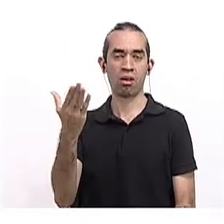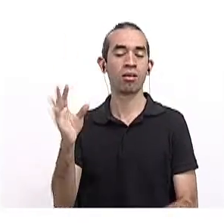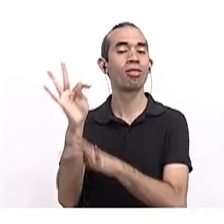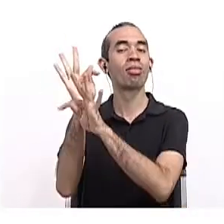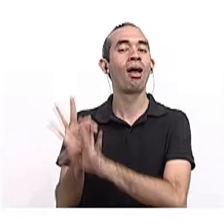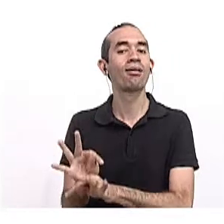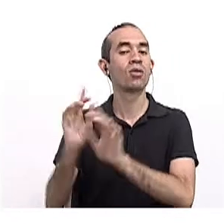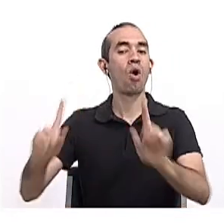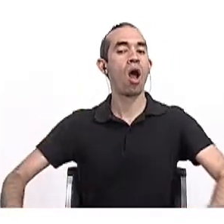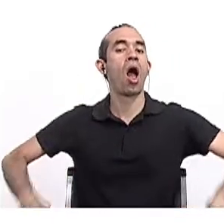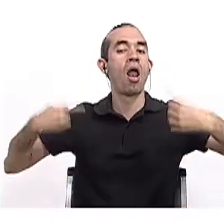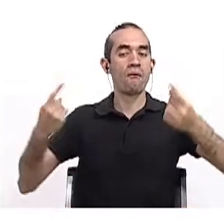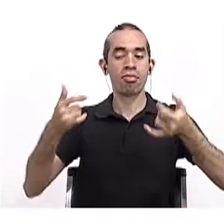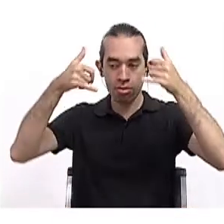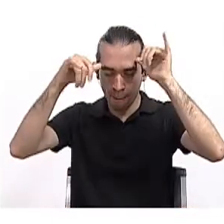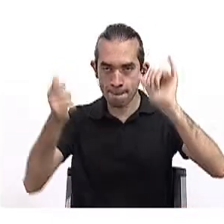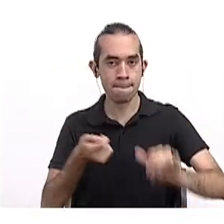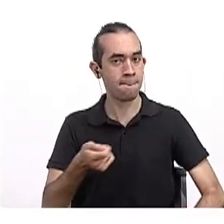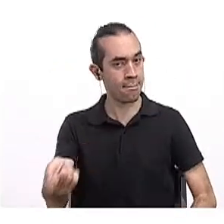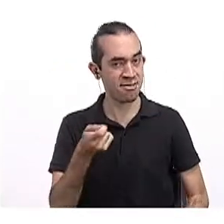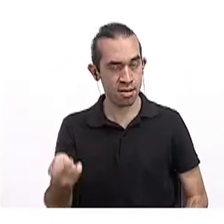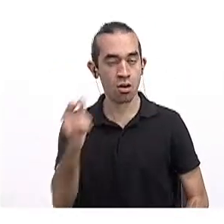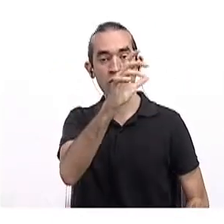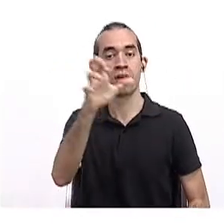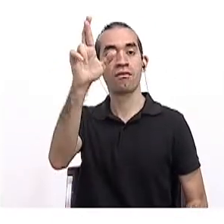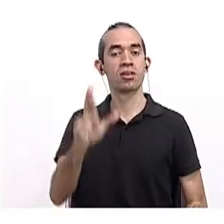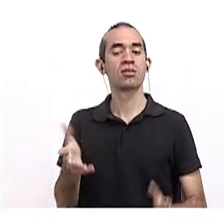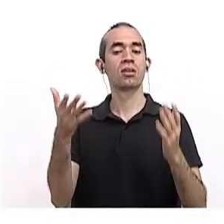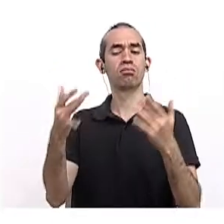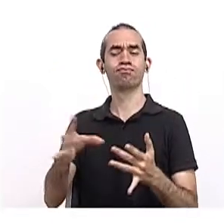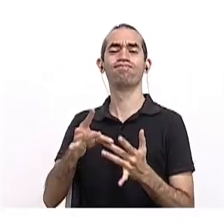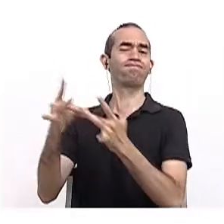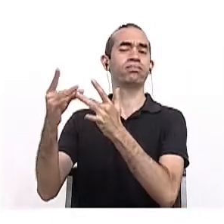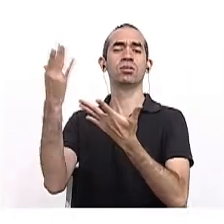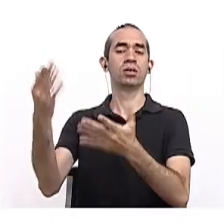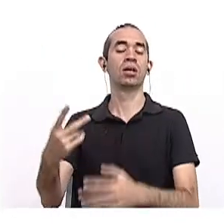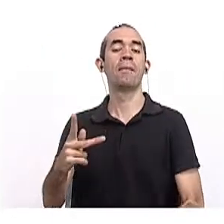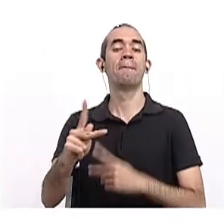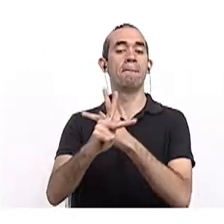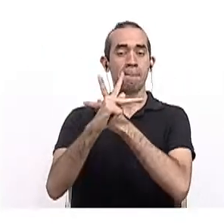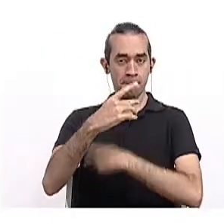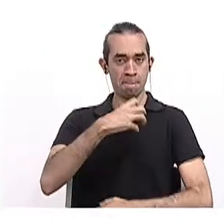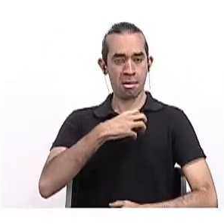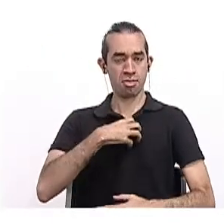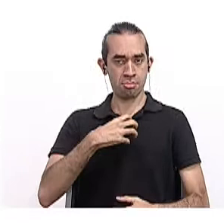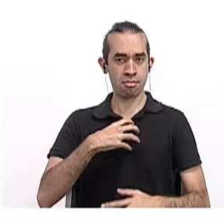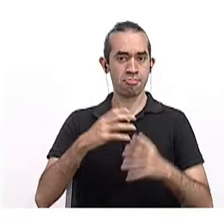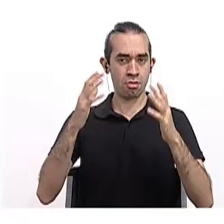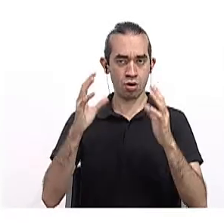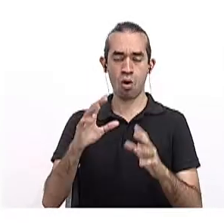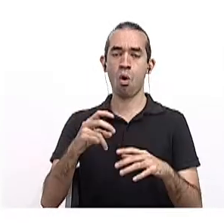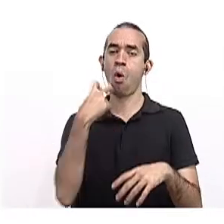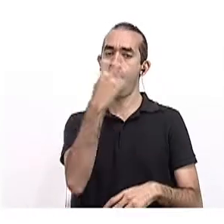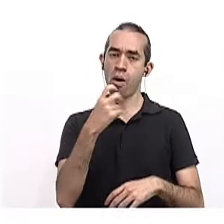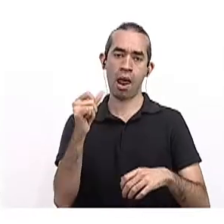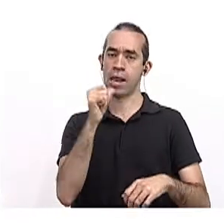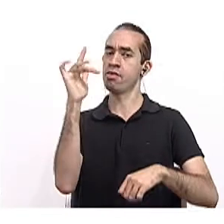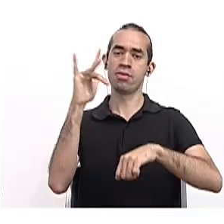boyeo y la carreta costarricense como obra maestra del patrimonio oral e intangible de la